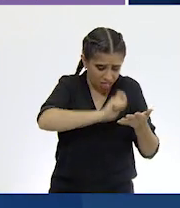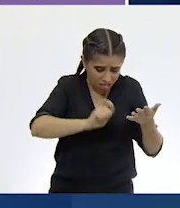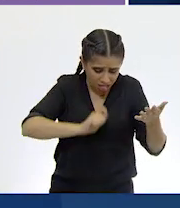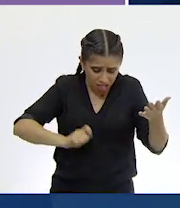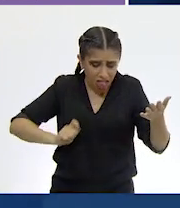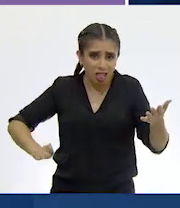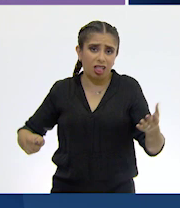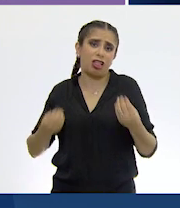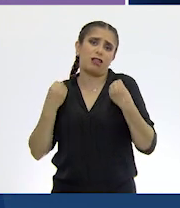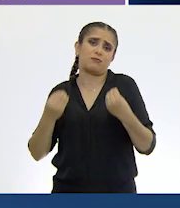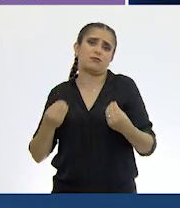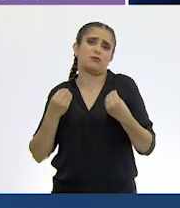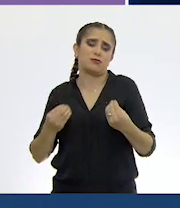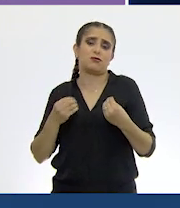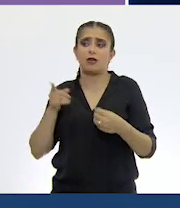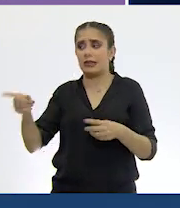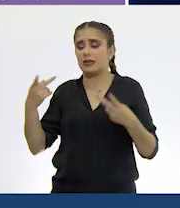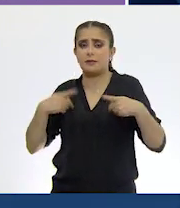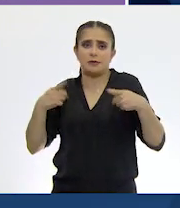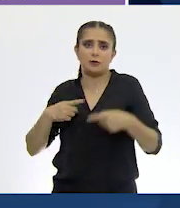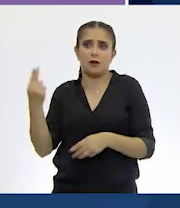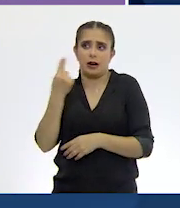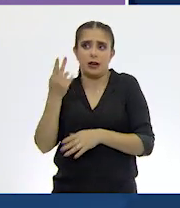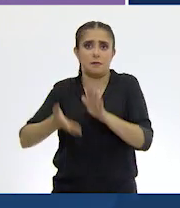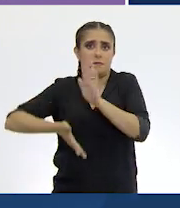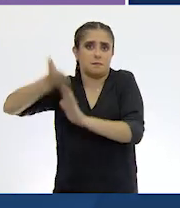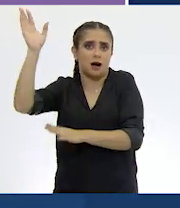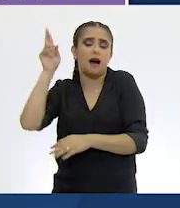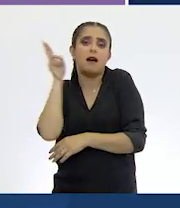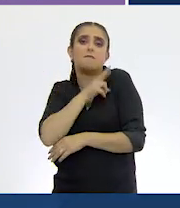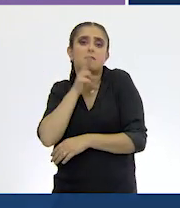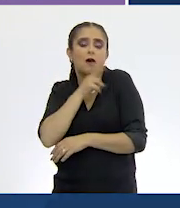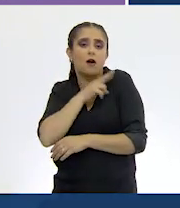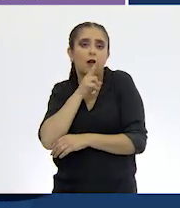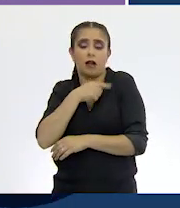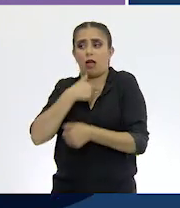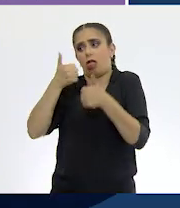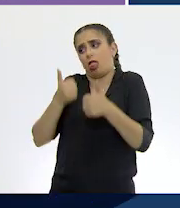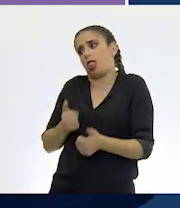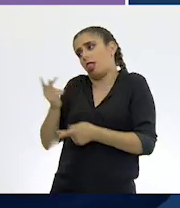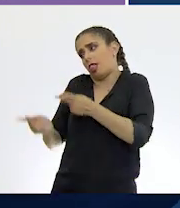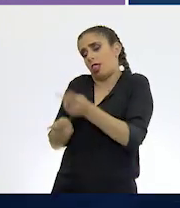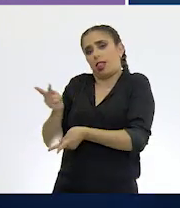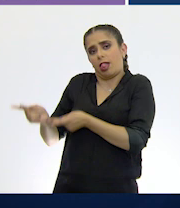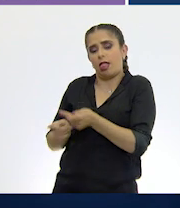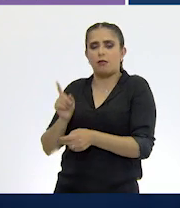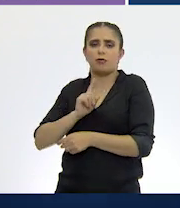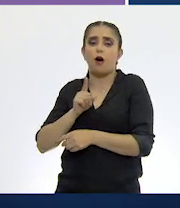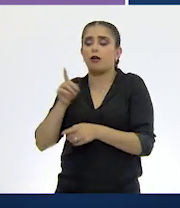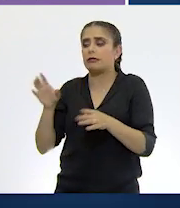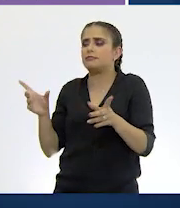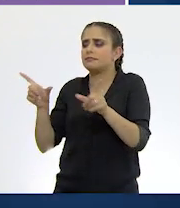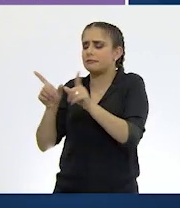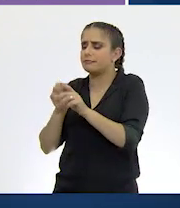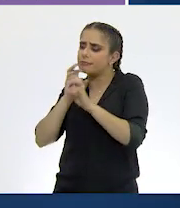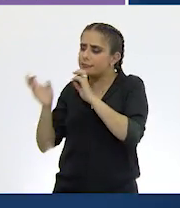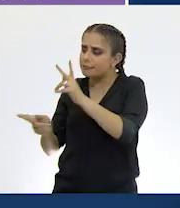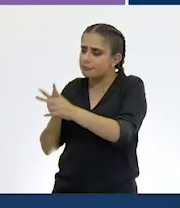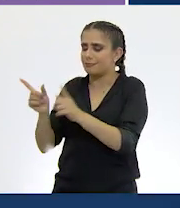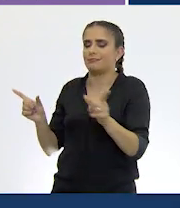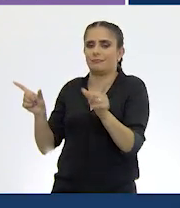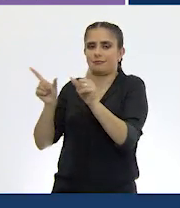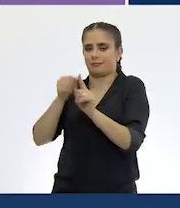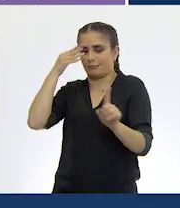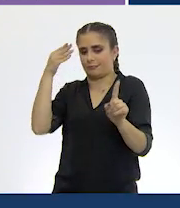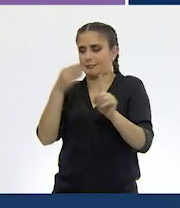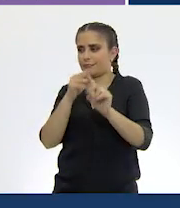tenemos que considerar los tiempos de las personas que vamos a entrevistar, revisar que las preguntas sean claras y se refieran al tema